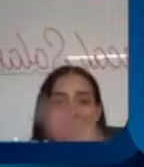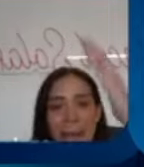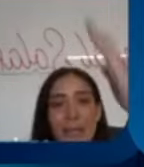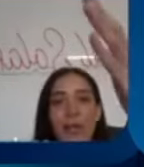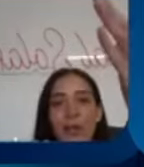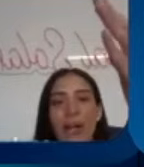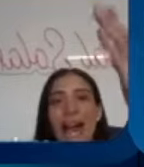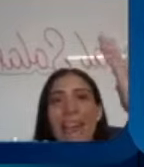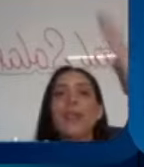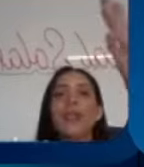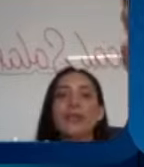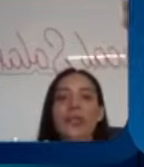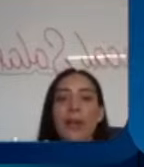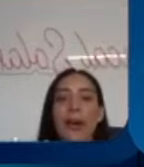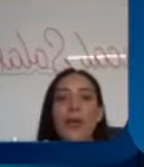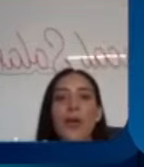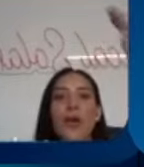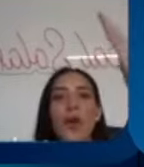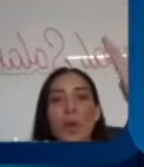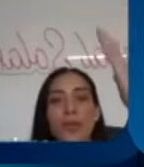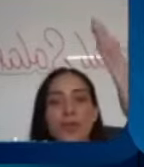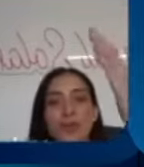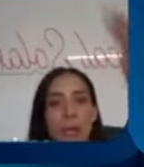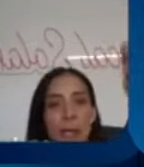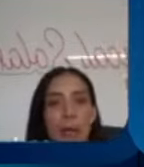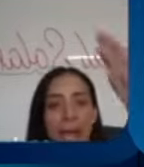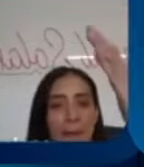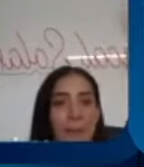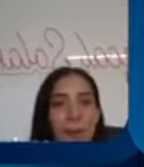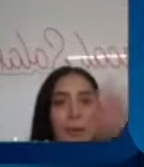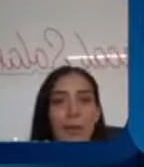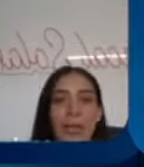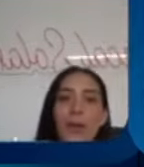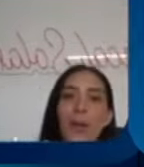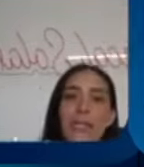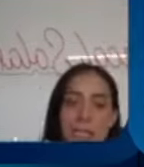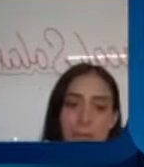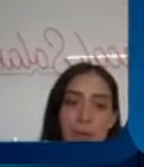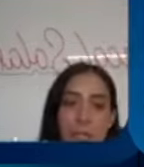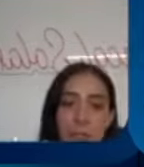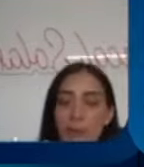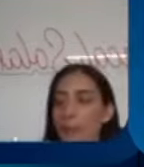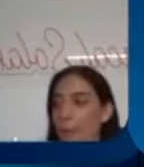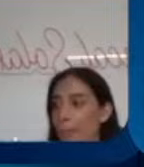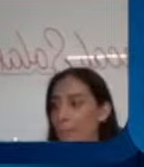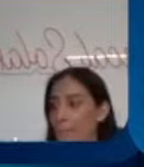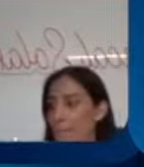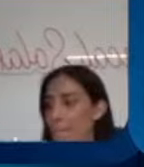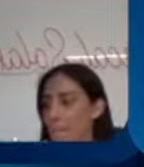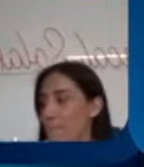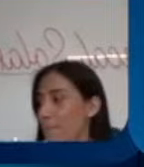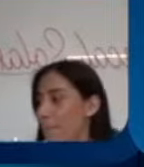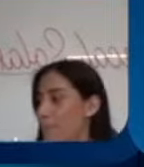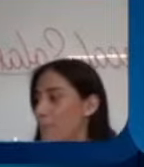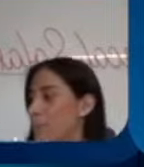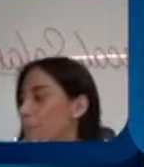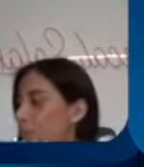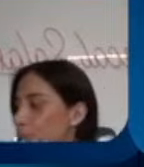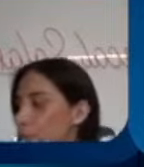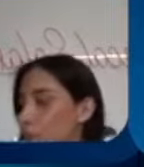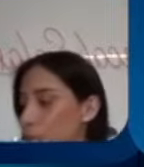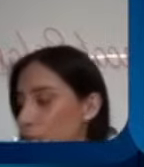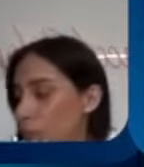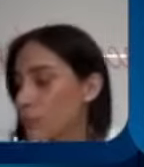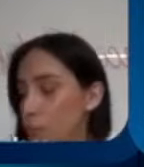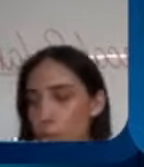sociales y, amigo, admiro tu trabajo como youtubero en favor de la cuarta transformación. No, muchas gracias,